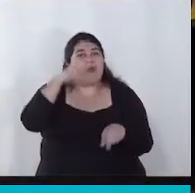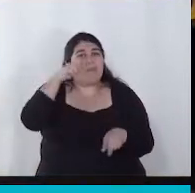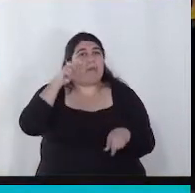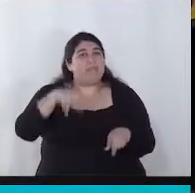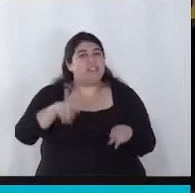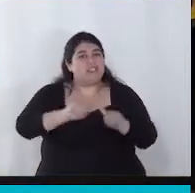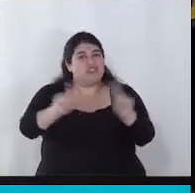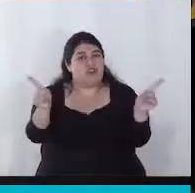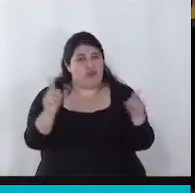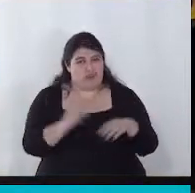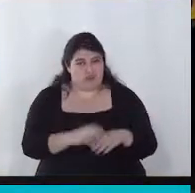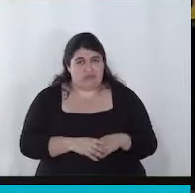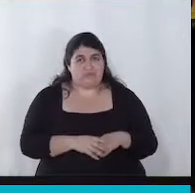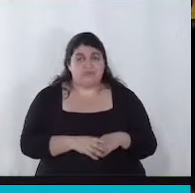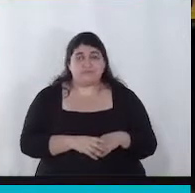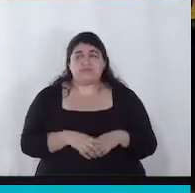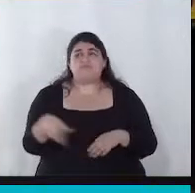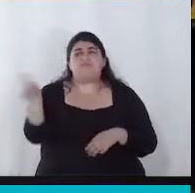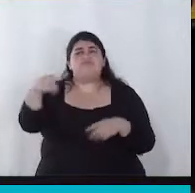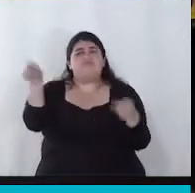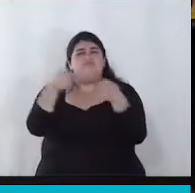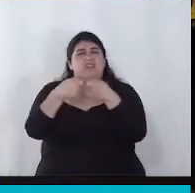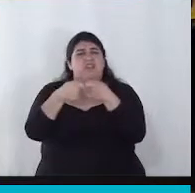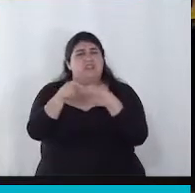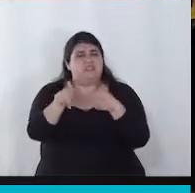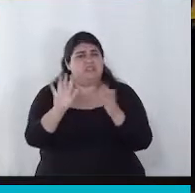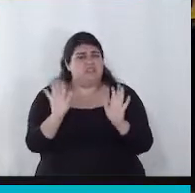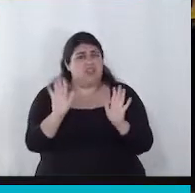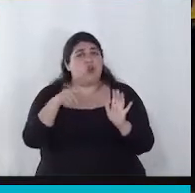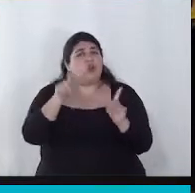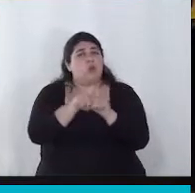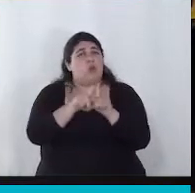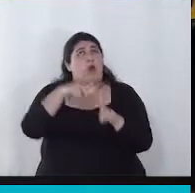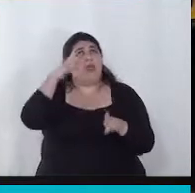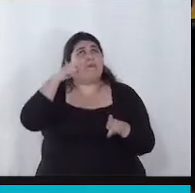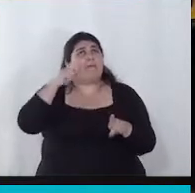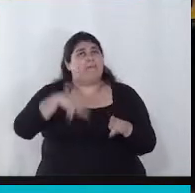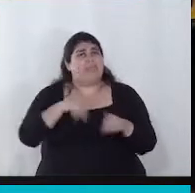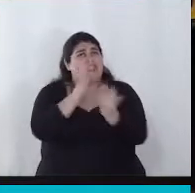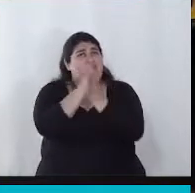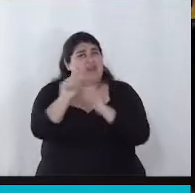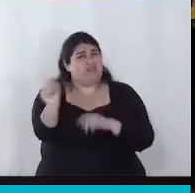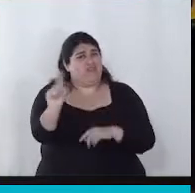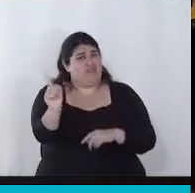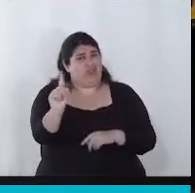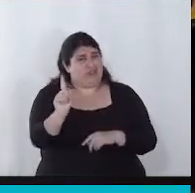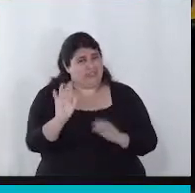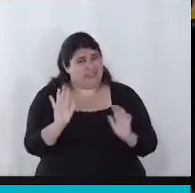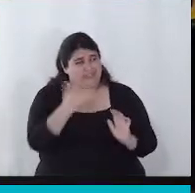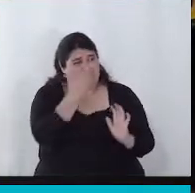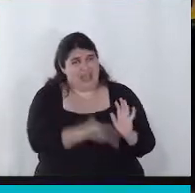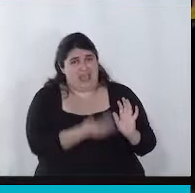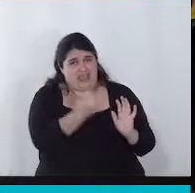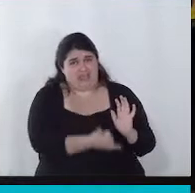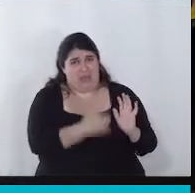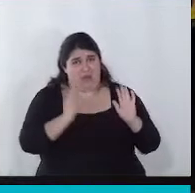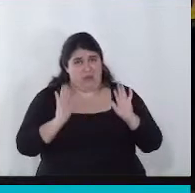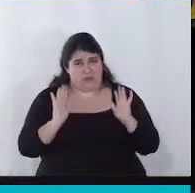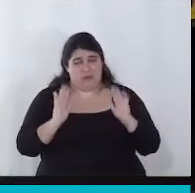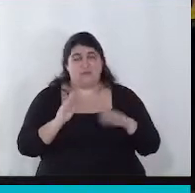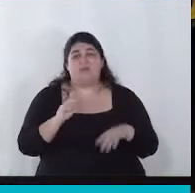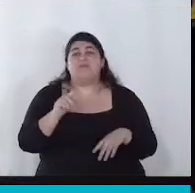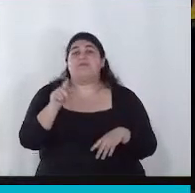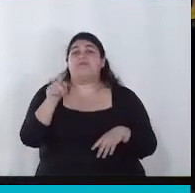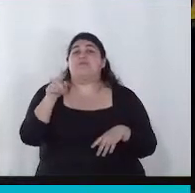para los que son los amigos de él este no es pepino no estaba prófugo y lo retiran al señor